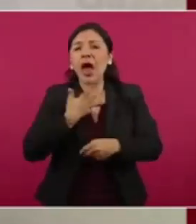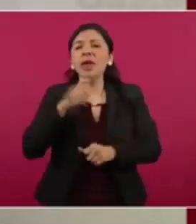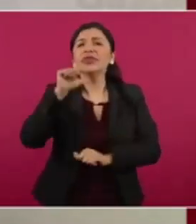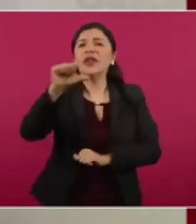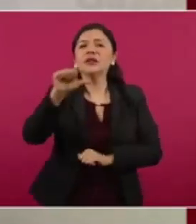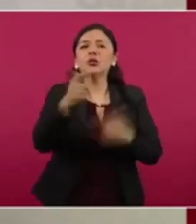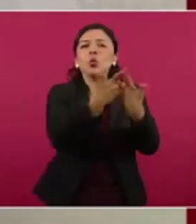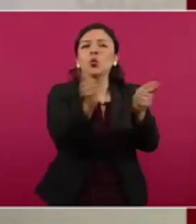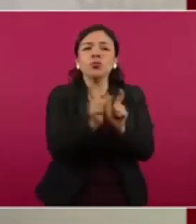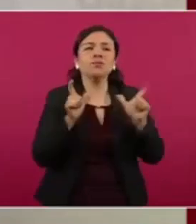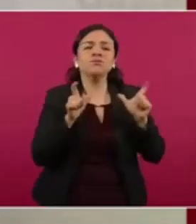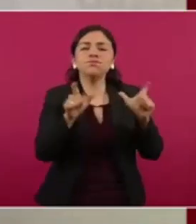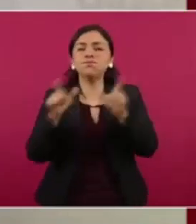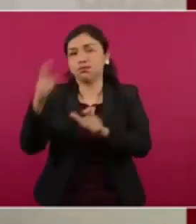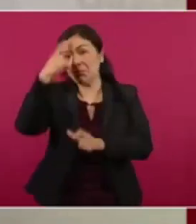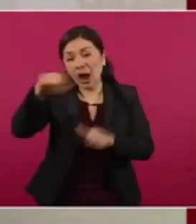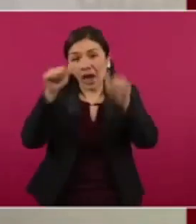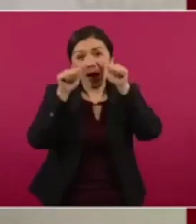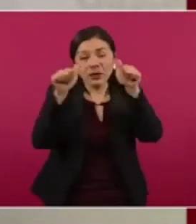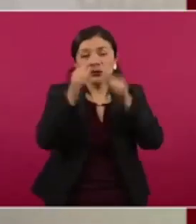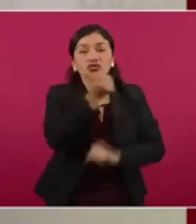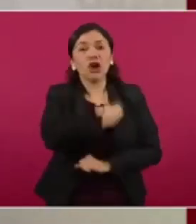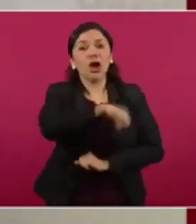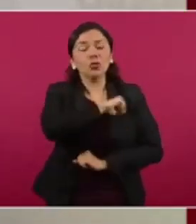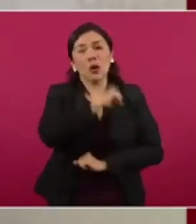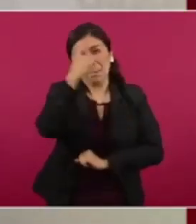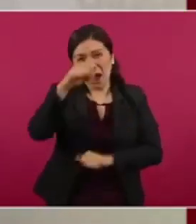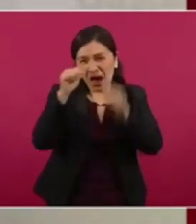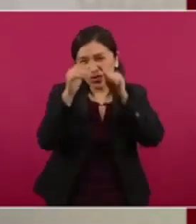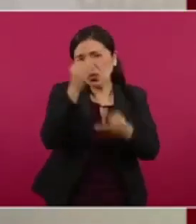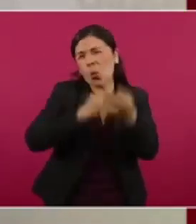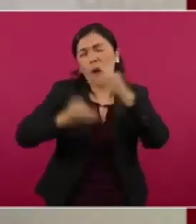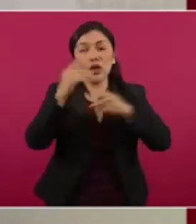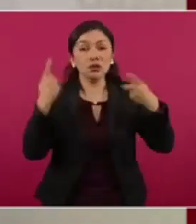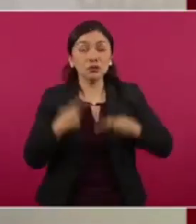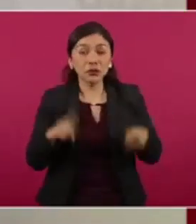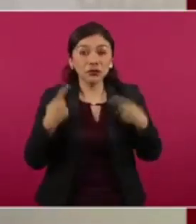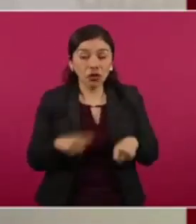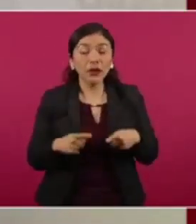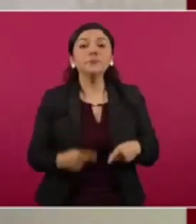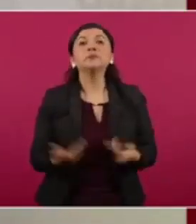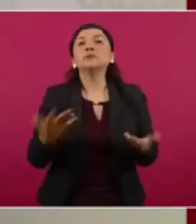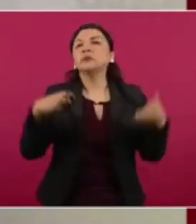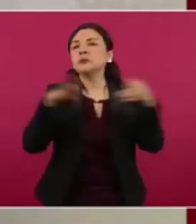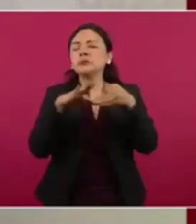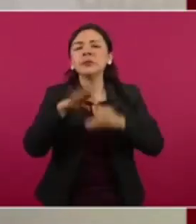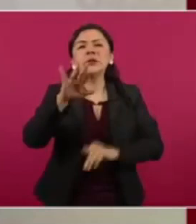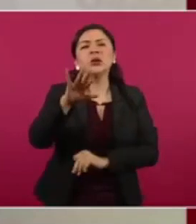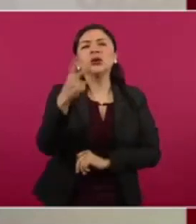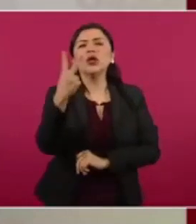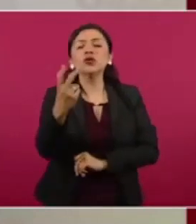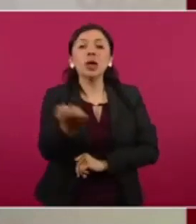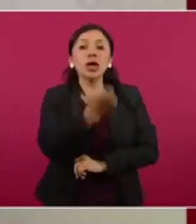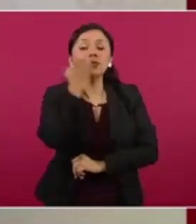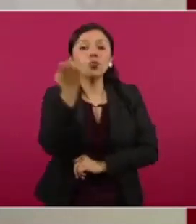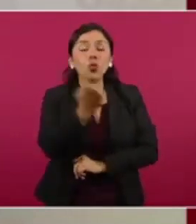salud atendiendo a toda la población. Tenemos alrededor de 52